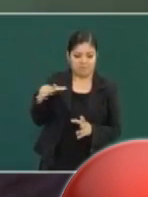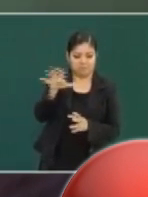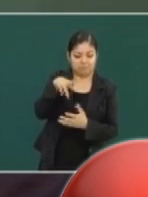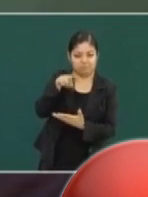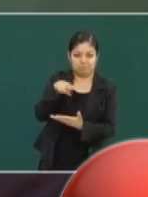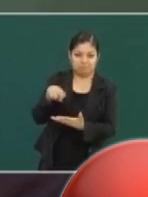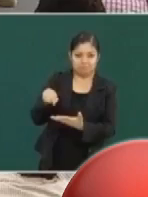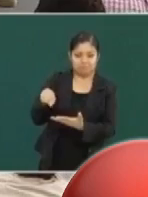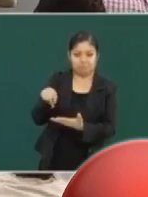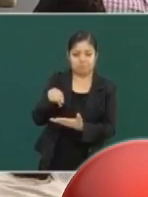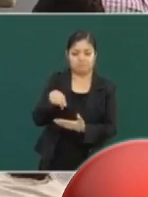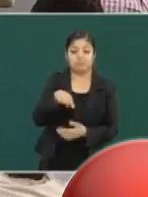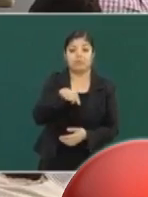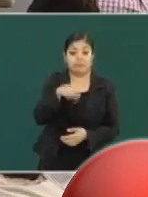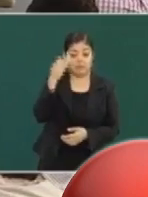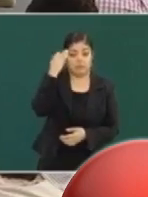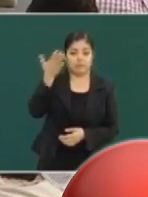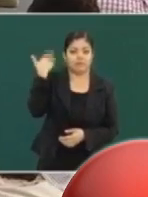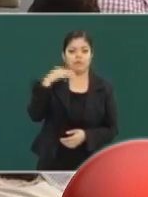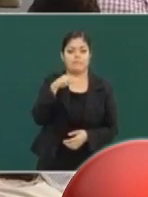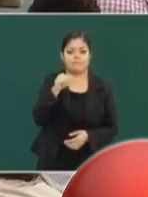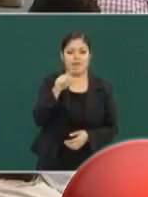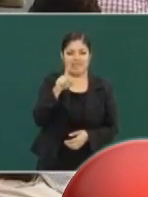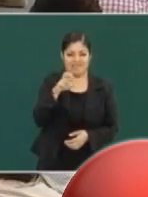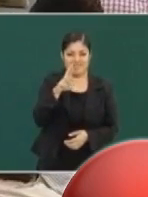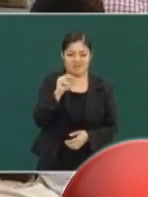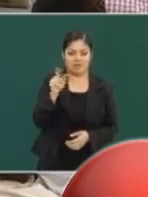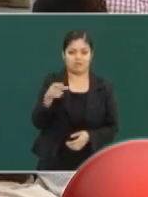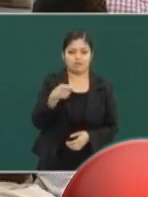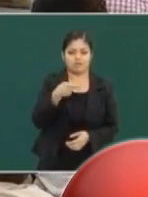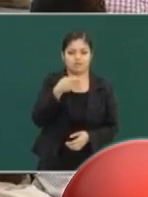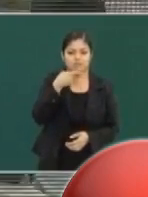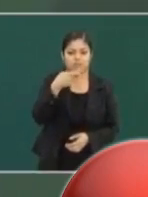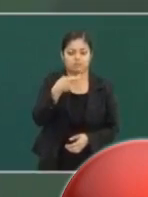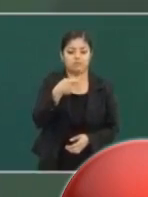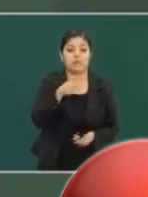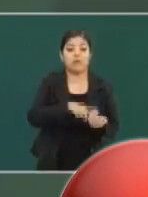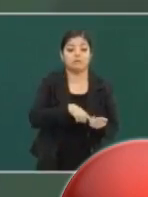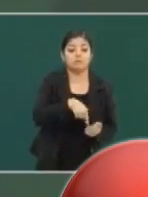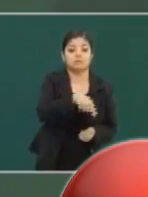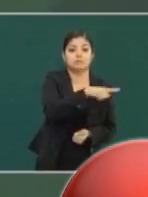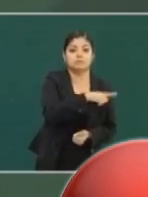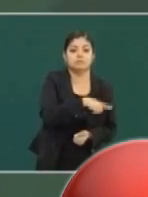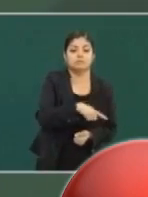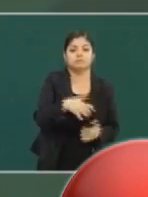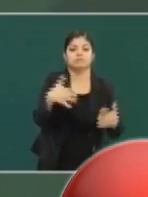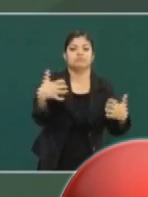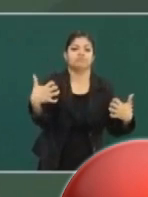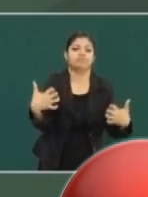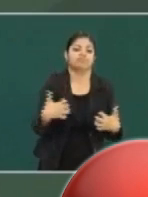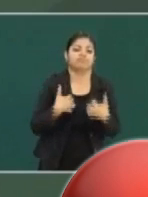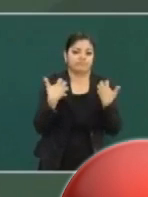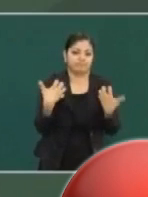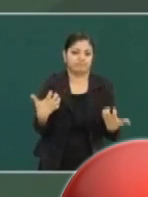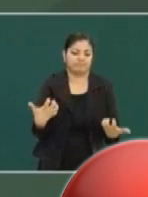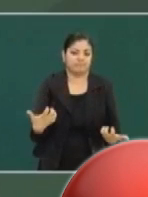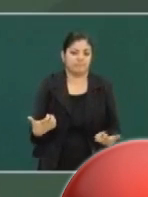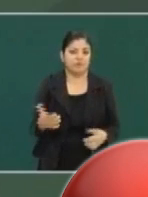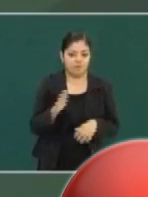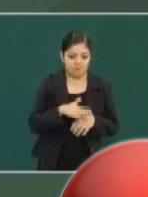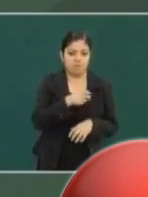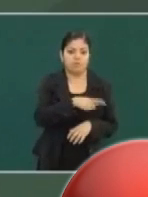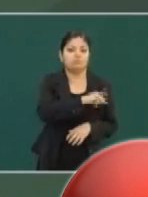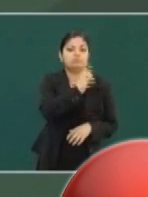Gustavo Madero dijo una frase que no se la perdonaron, porque por eso